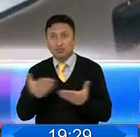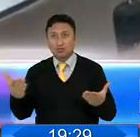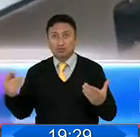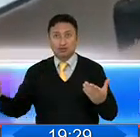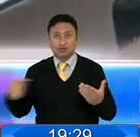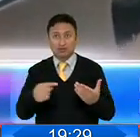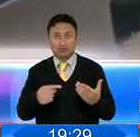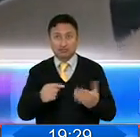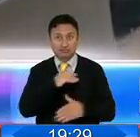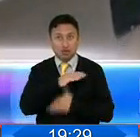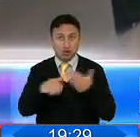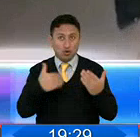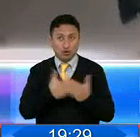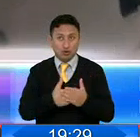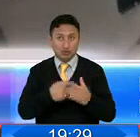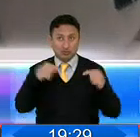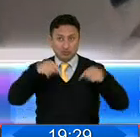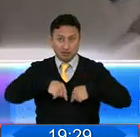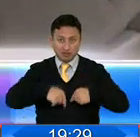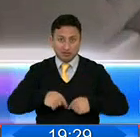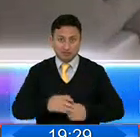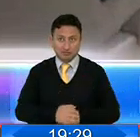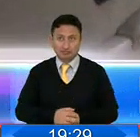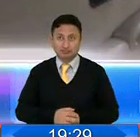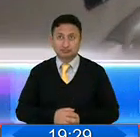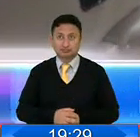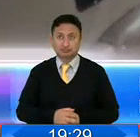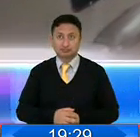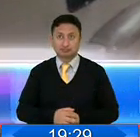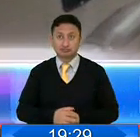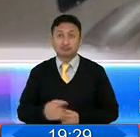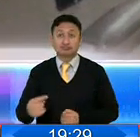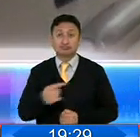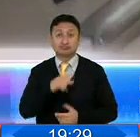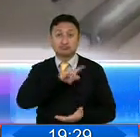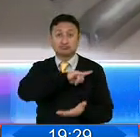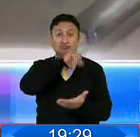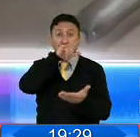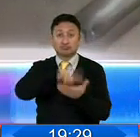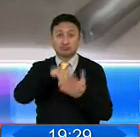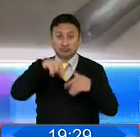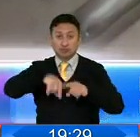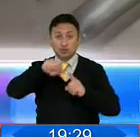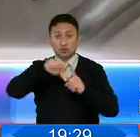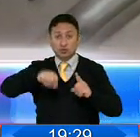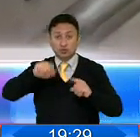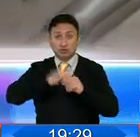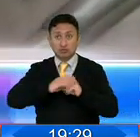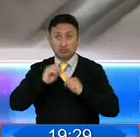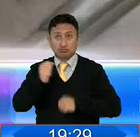modus operandi que se encontraron y que tiene esta aeronave. Esta aeronave inclusive tiene un sistema de